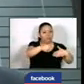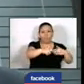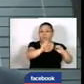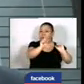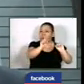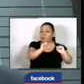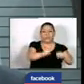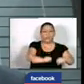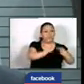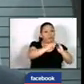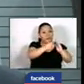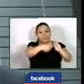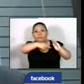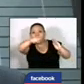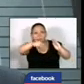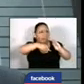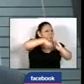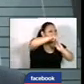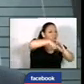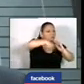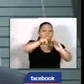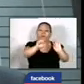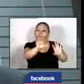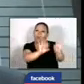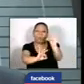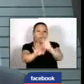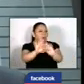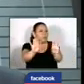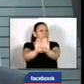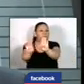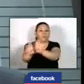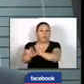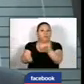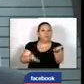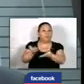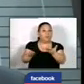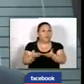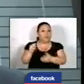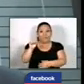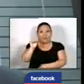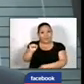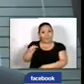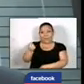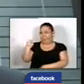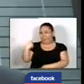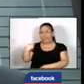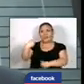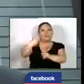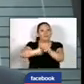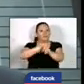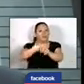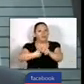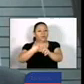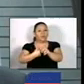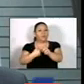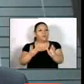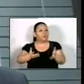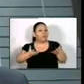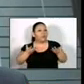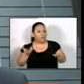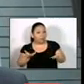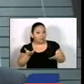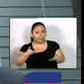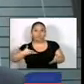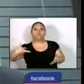movilidad y de apertura de negocios. O sea que no fue hasta este sábado que llegamos a tener una